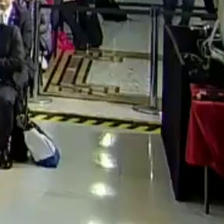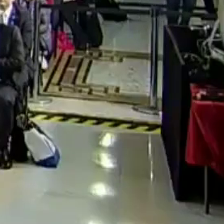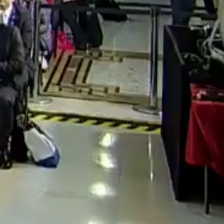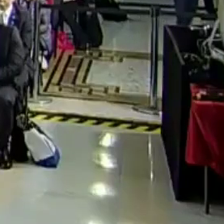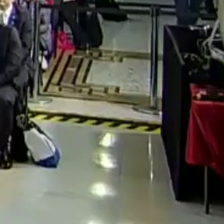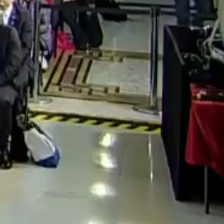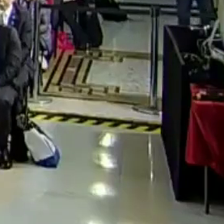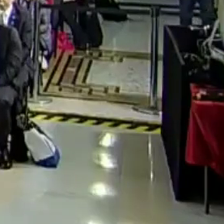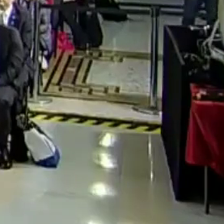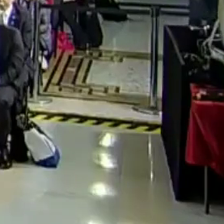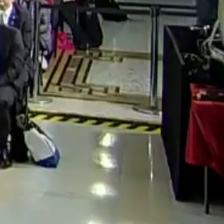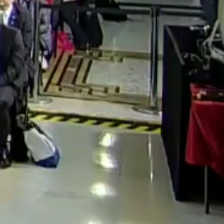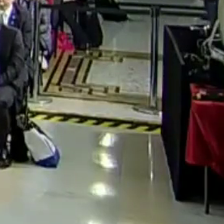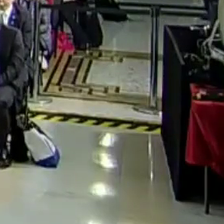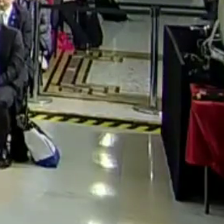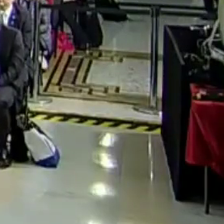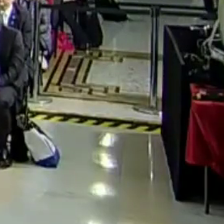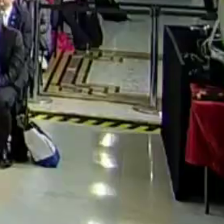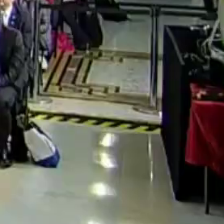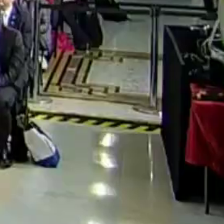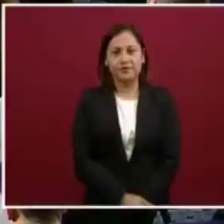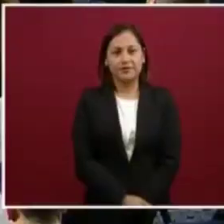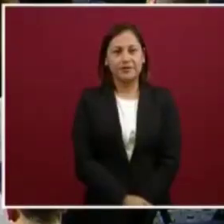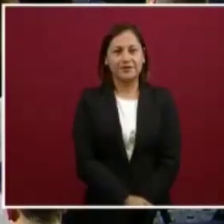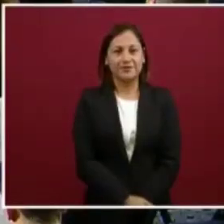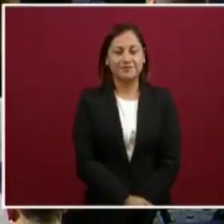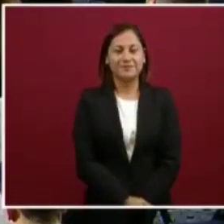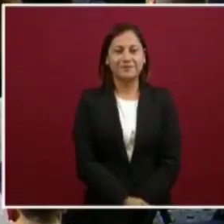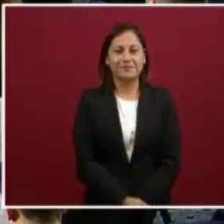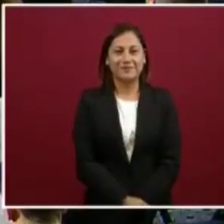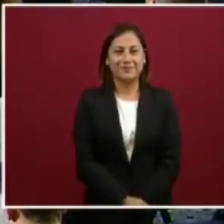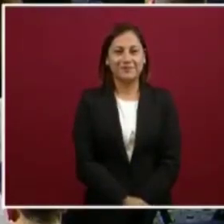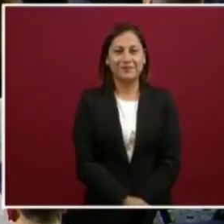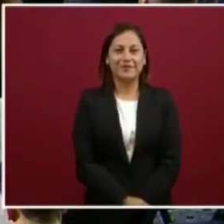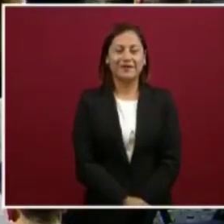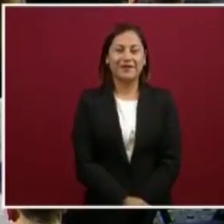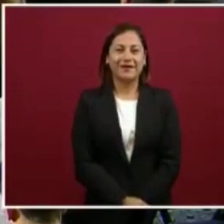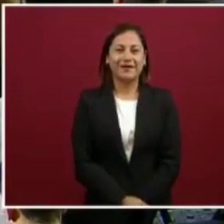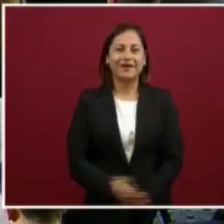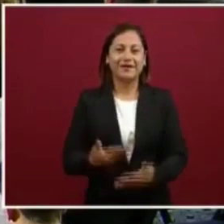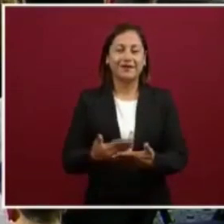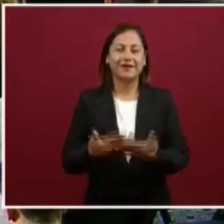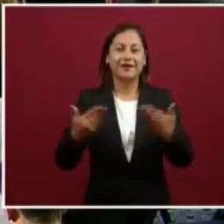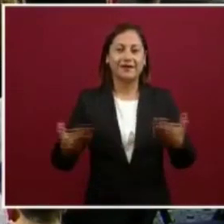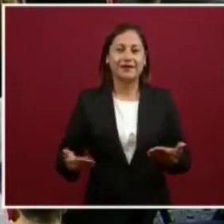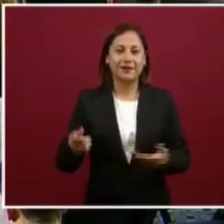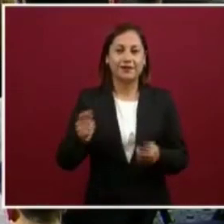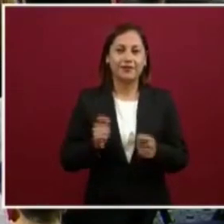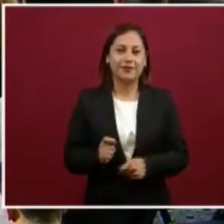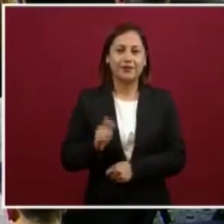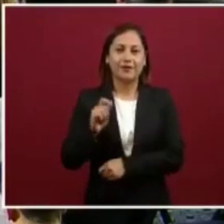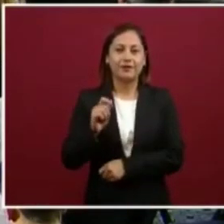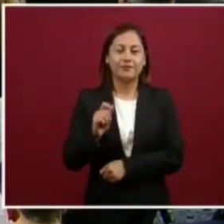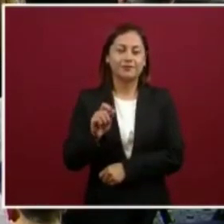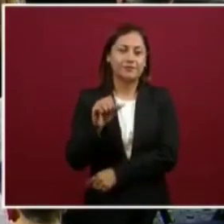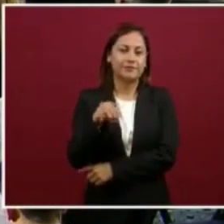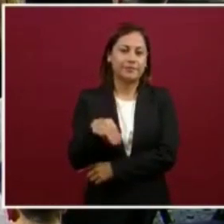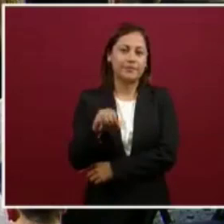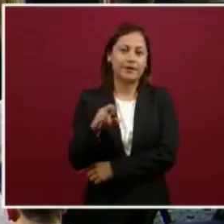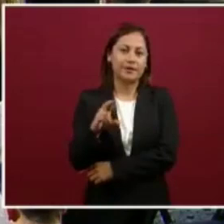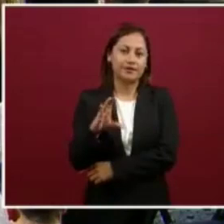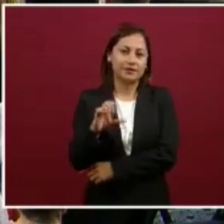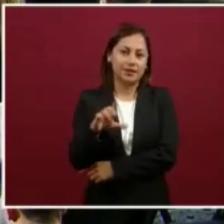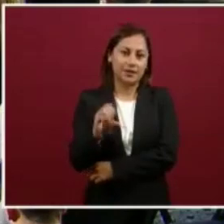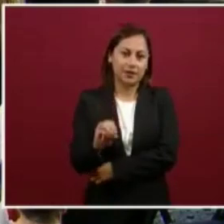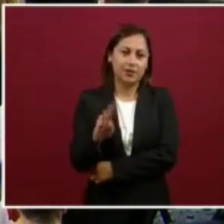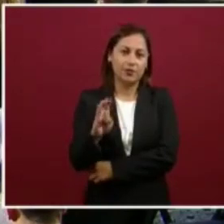Salvador, Guatemala, Honduras, México. Tiene la palabra el licenciado Marcelo Ebrard Casaubon, secretario